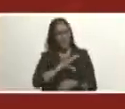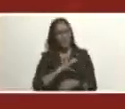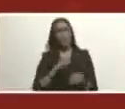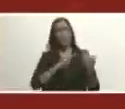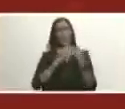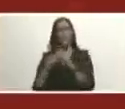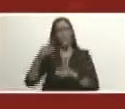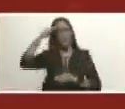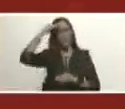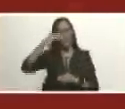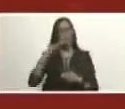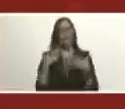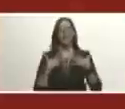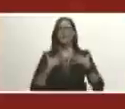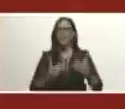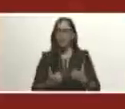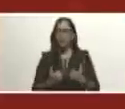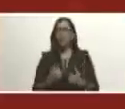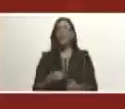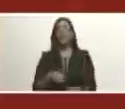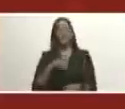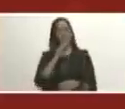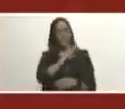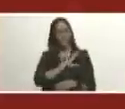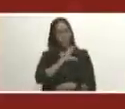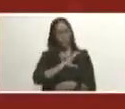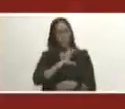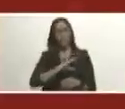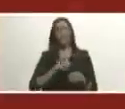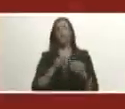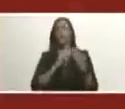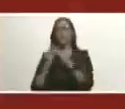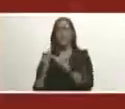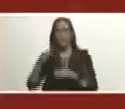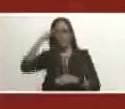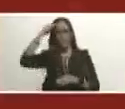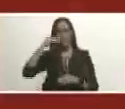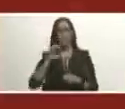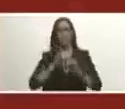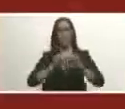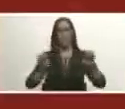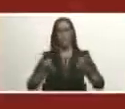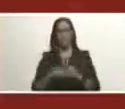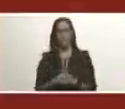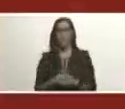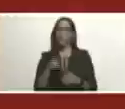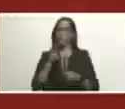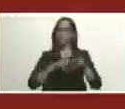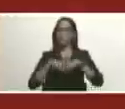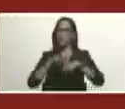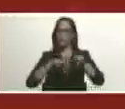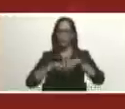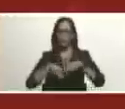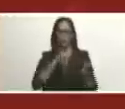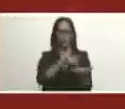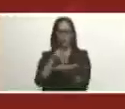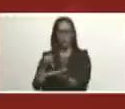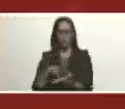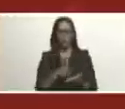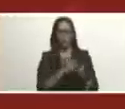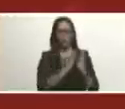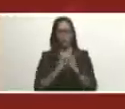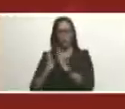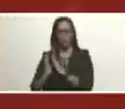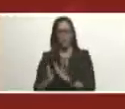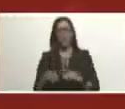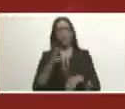la salud y brigadas comunitarias militares para la educación. Con su estructura y despliegue organizacional,